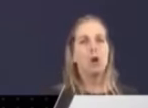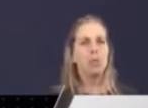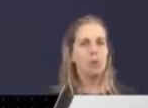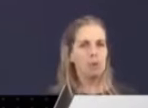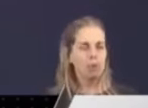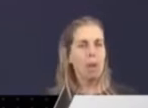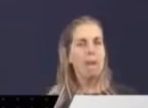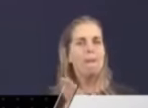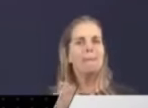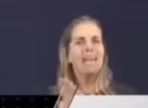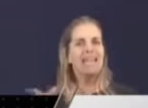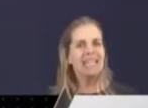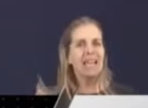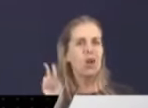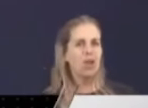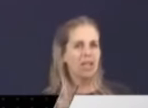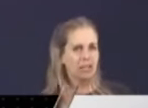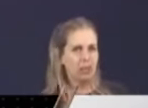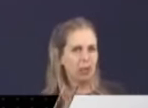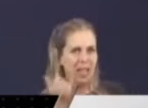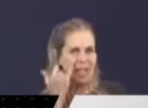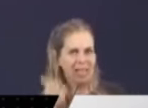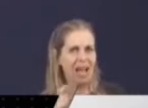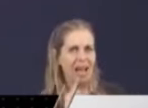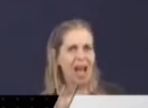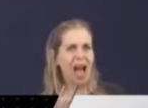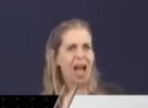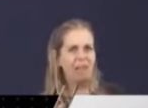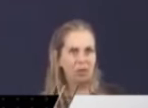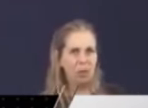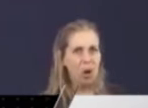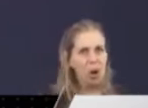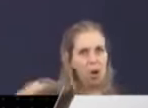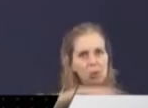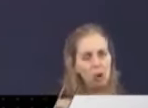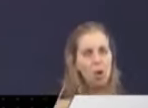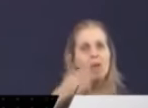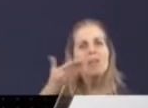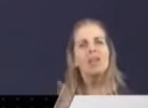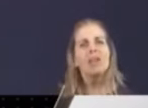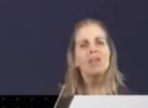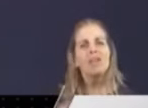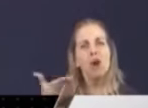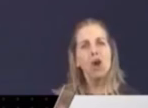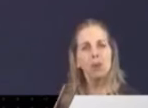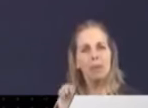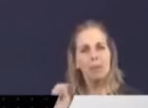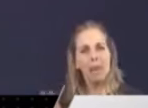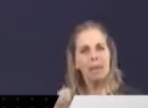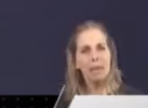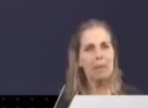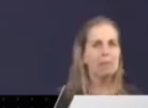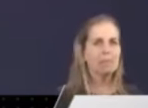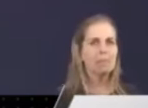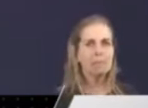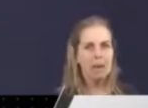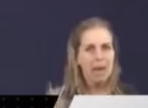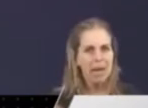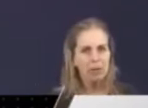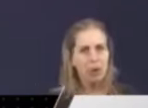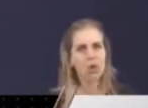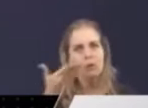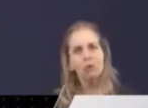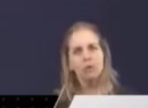eh A todas las partes involucradas les ha elevado un informe eh un informe